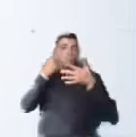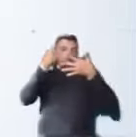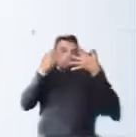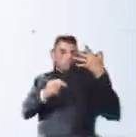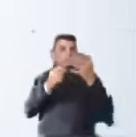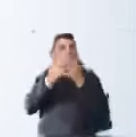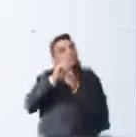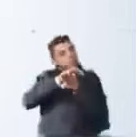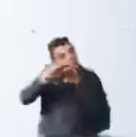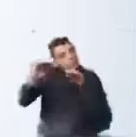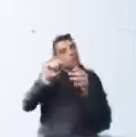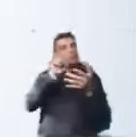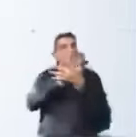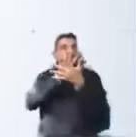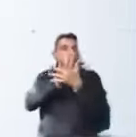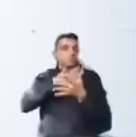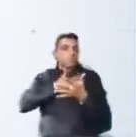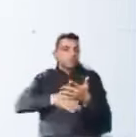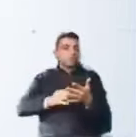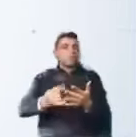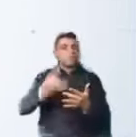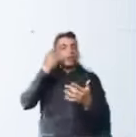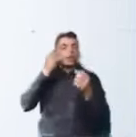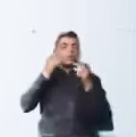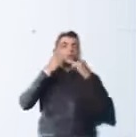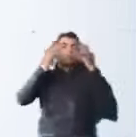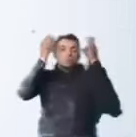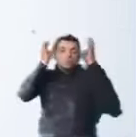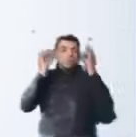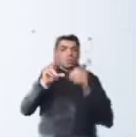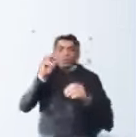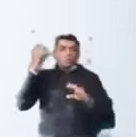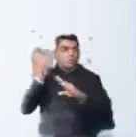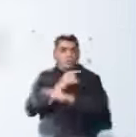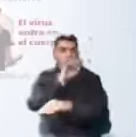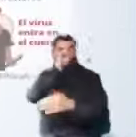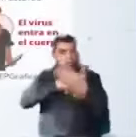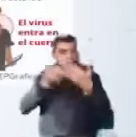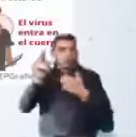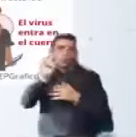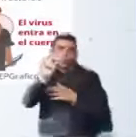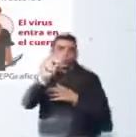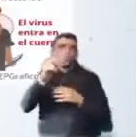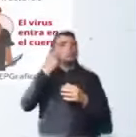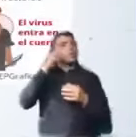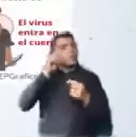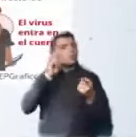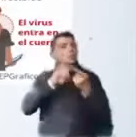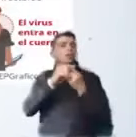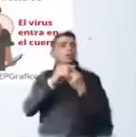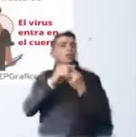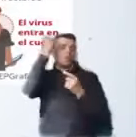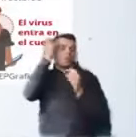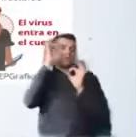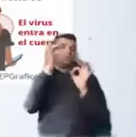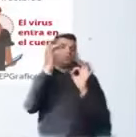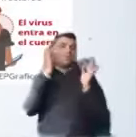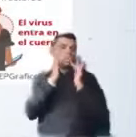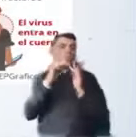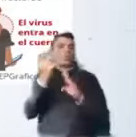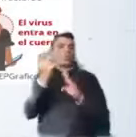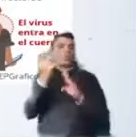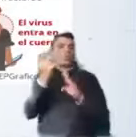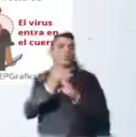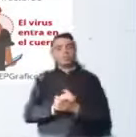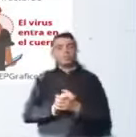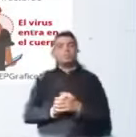uso del tapabocas. No estoy diciendo que no se puede utilizar, pero esa sería la manera ideal de usarlo. Ahora, ¿cómo se transmite?